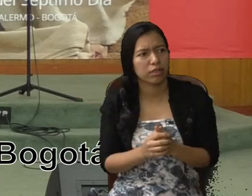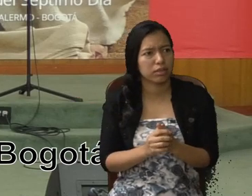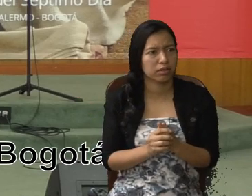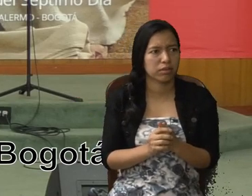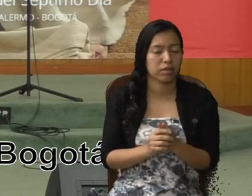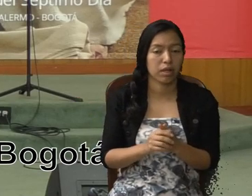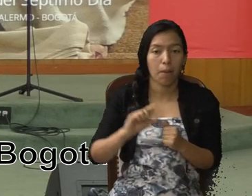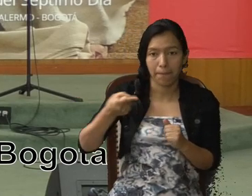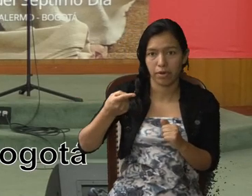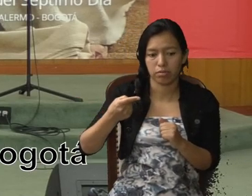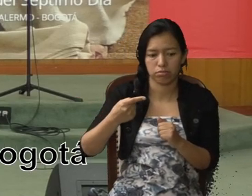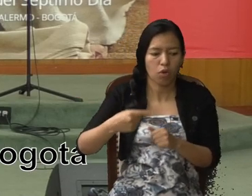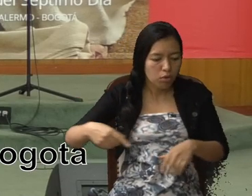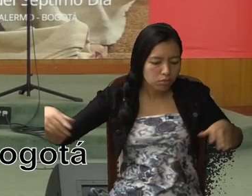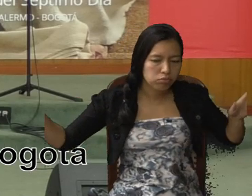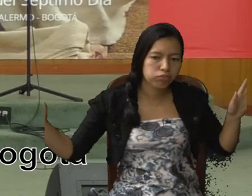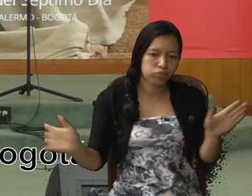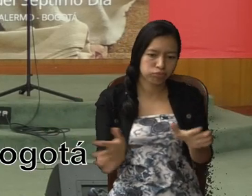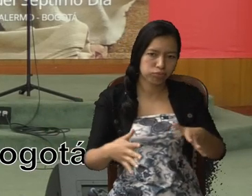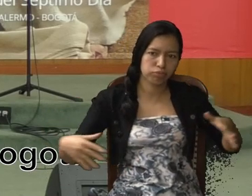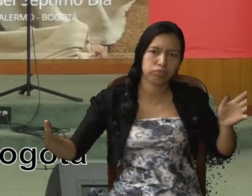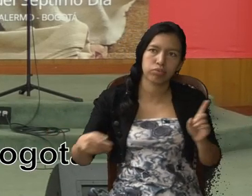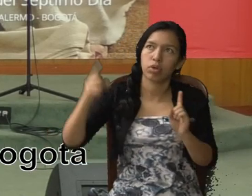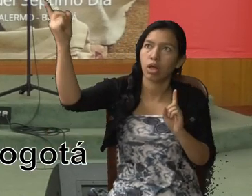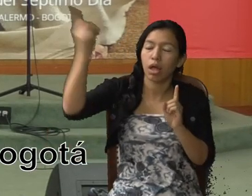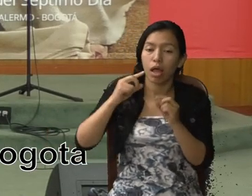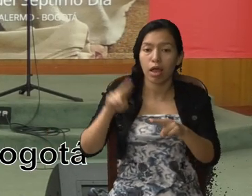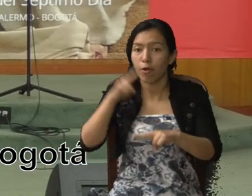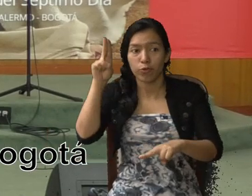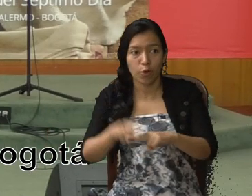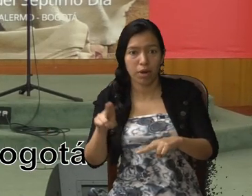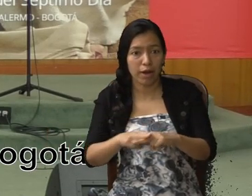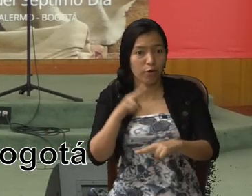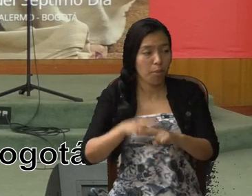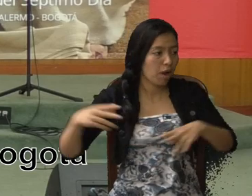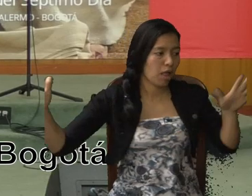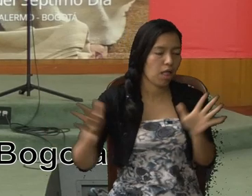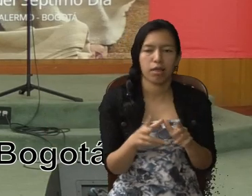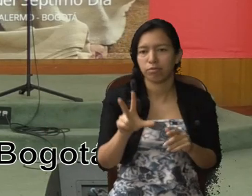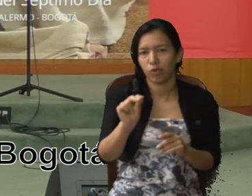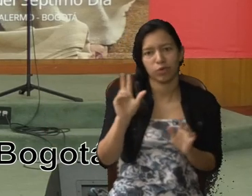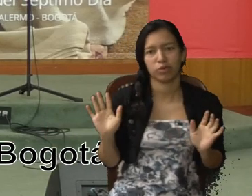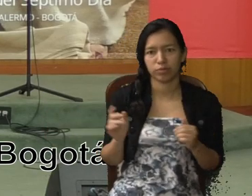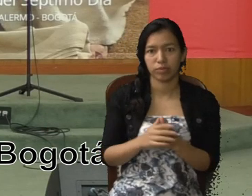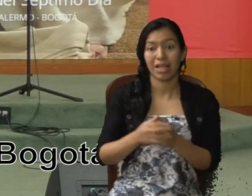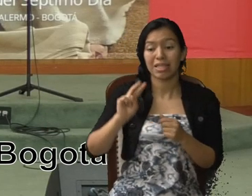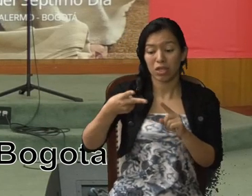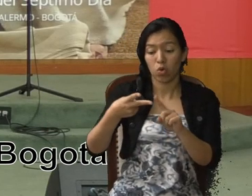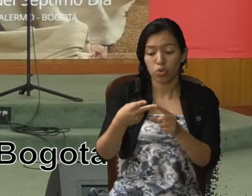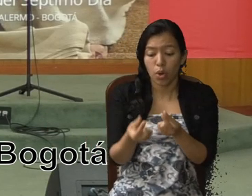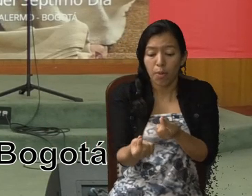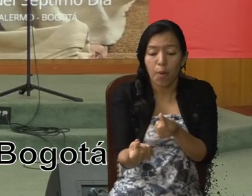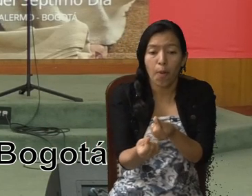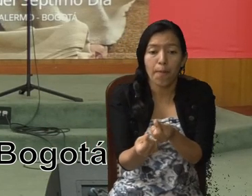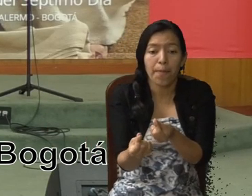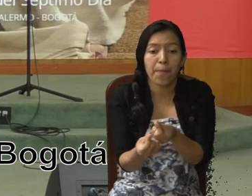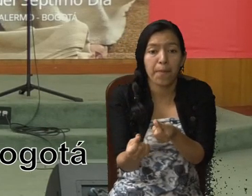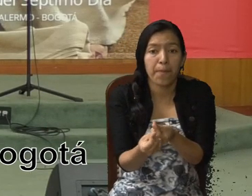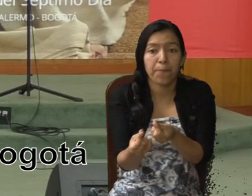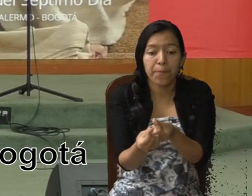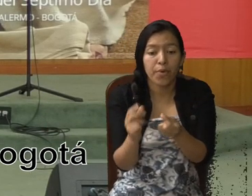ángel, ¿cierto? Y los ángeles normalmente no se aparecían a todos. Segundo, estaba comprometida. Eso quería decir que se iba